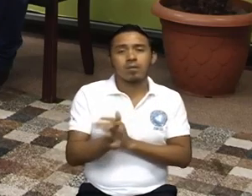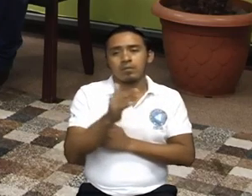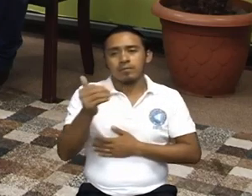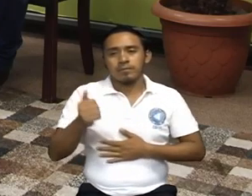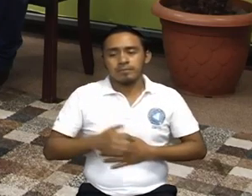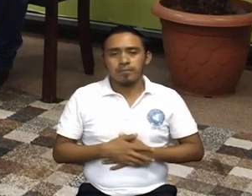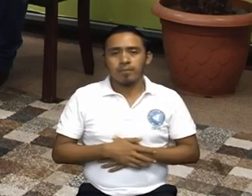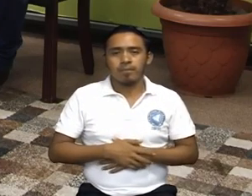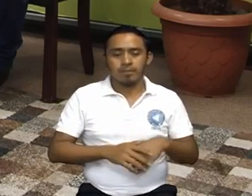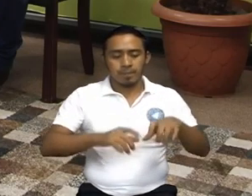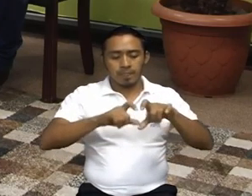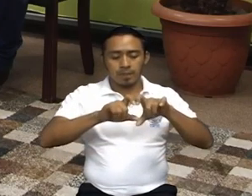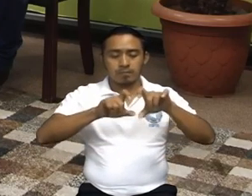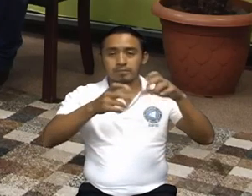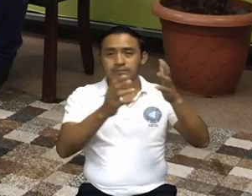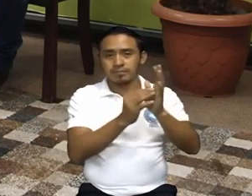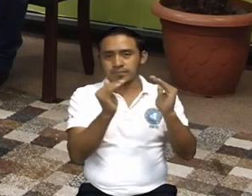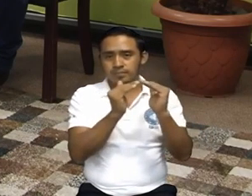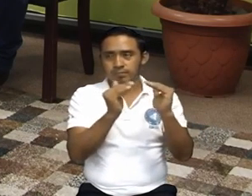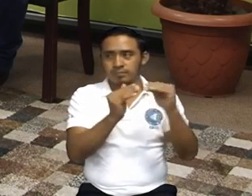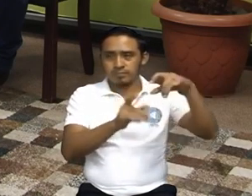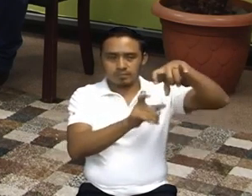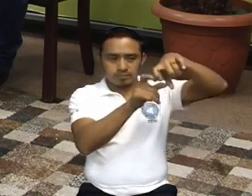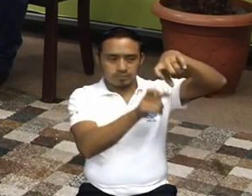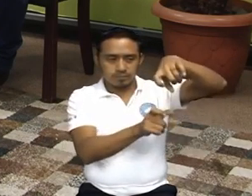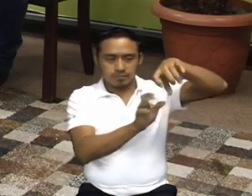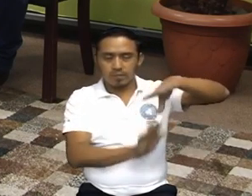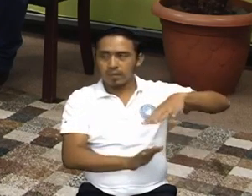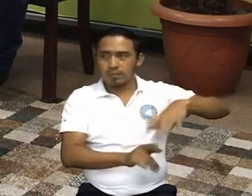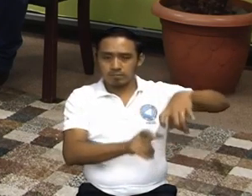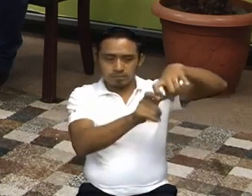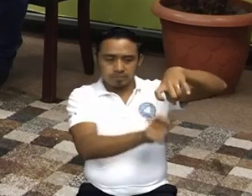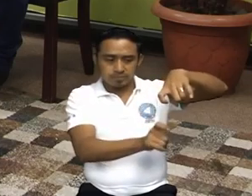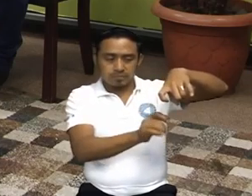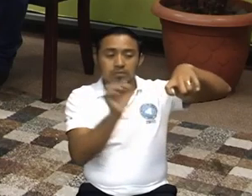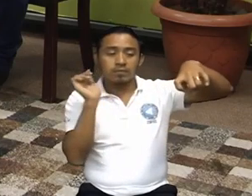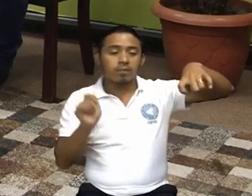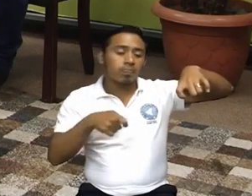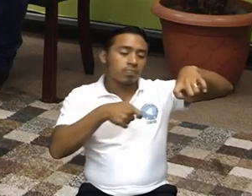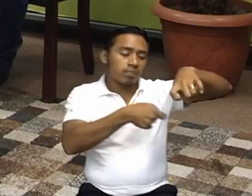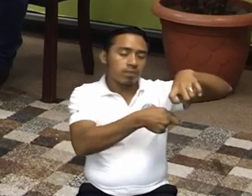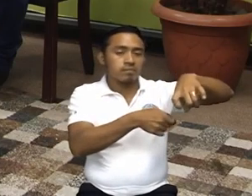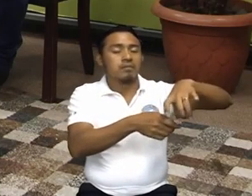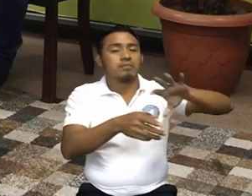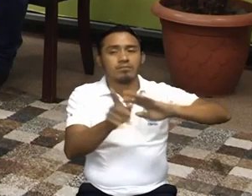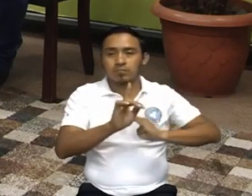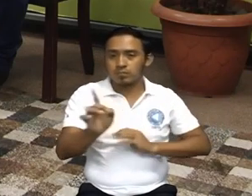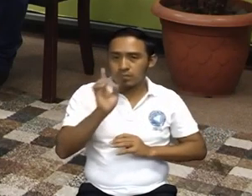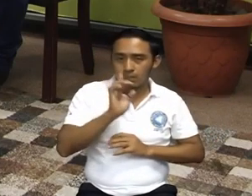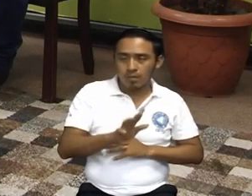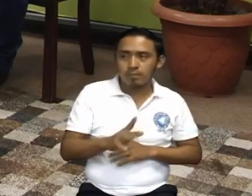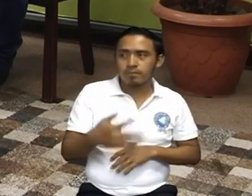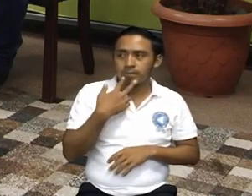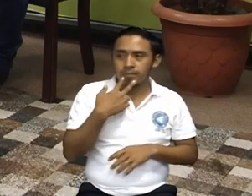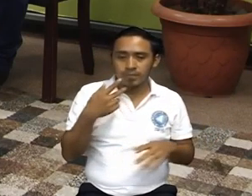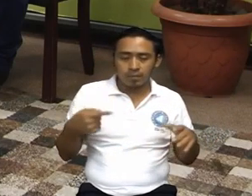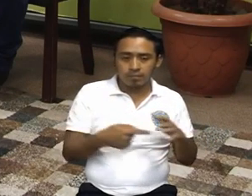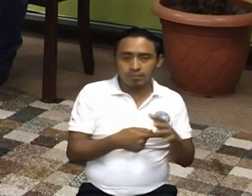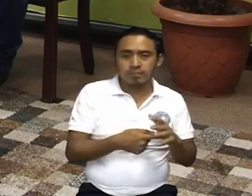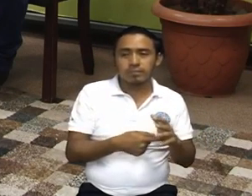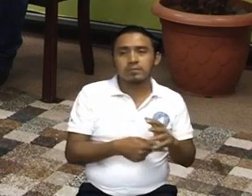los tomas corrientes en las casas, que generalmente está un poco bajo, hay que tener mucho cuidado, hay que estar pendiente de los niños, que no metan objetos ahí porque